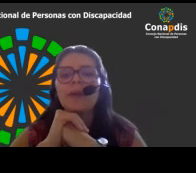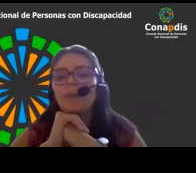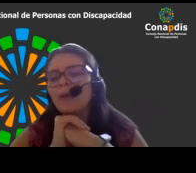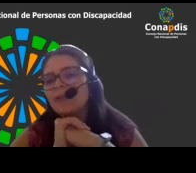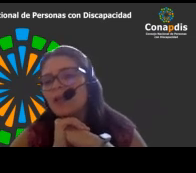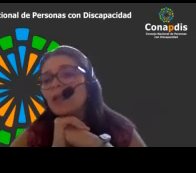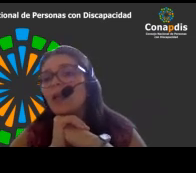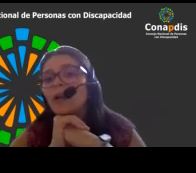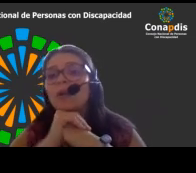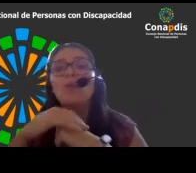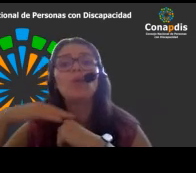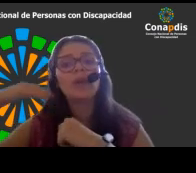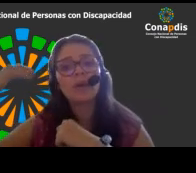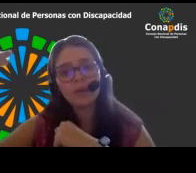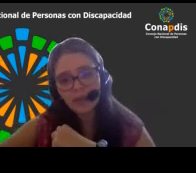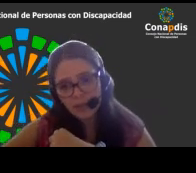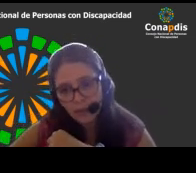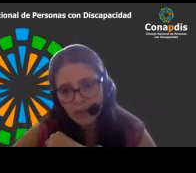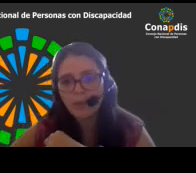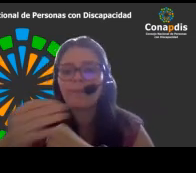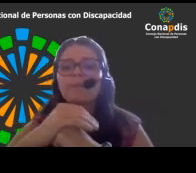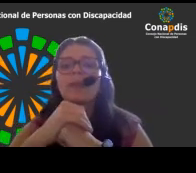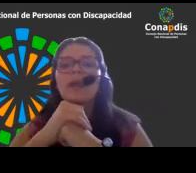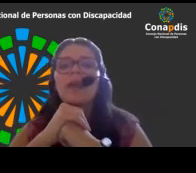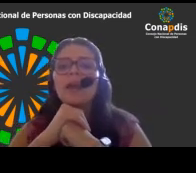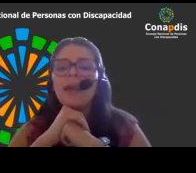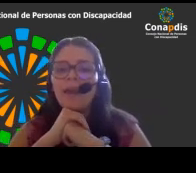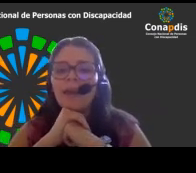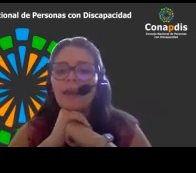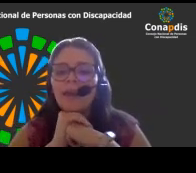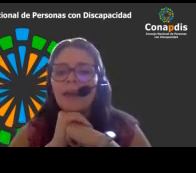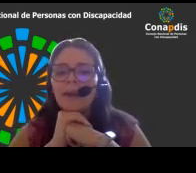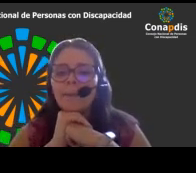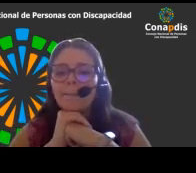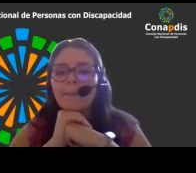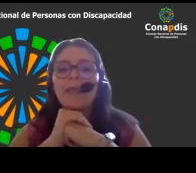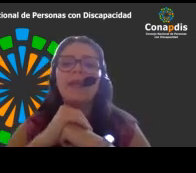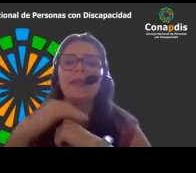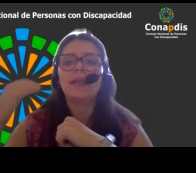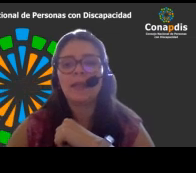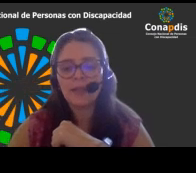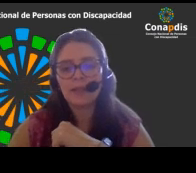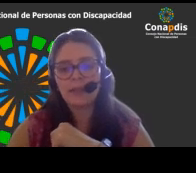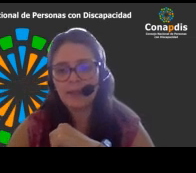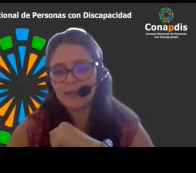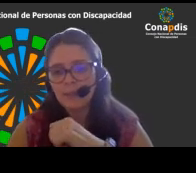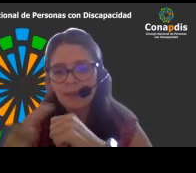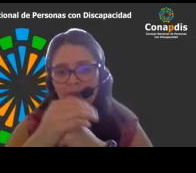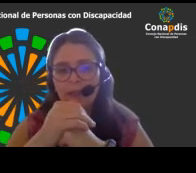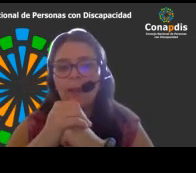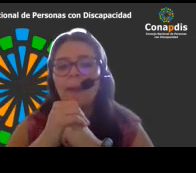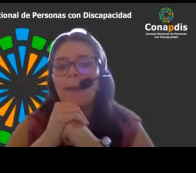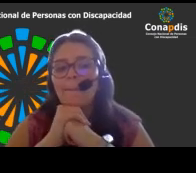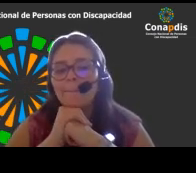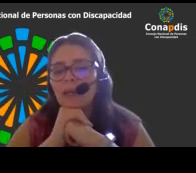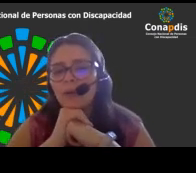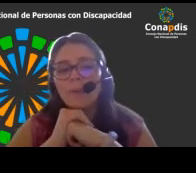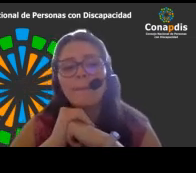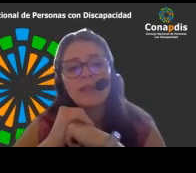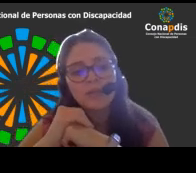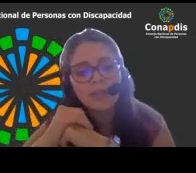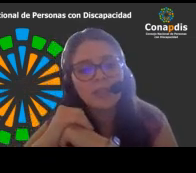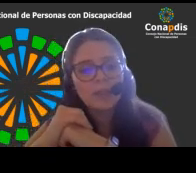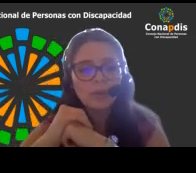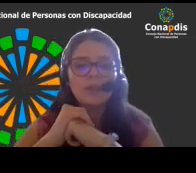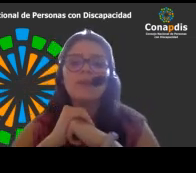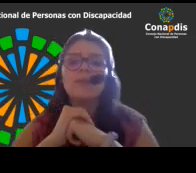los estudios porque puede ser que tenga alguna otra situación que que genere la discapacidad pero